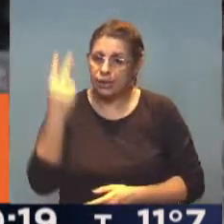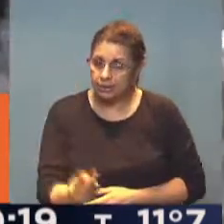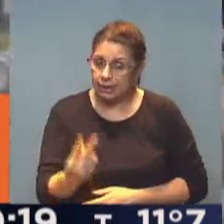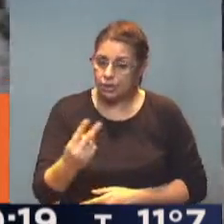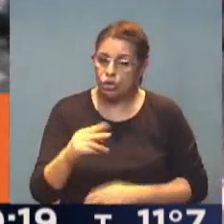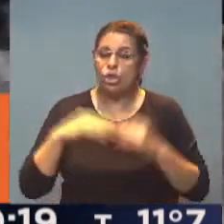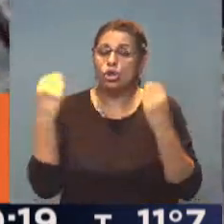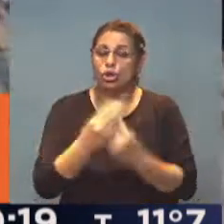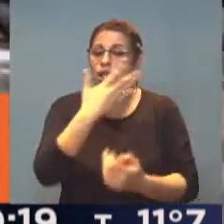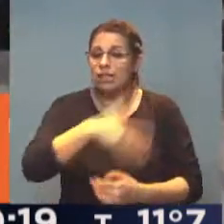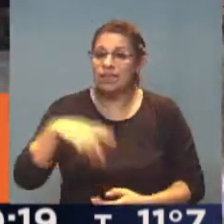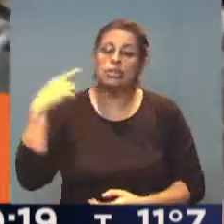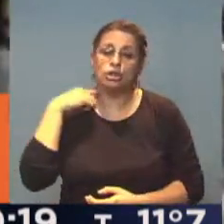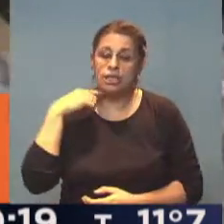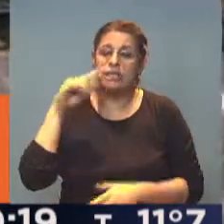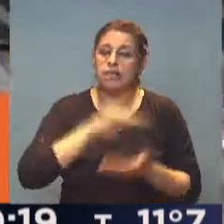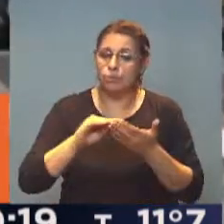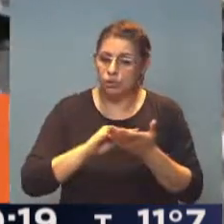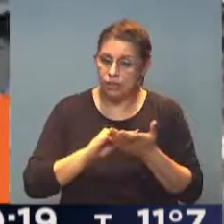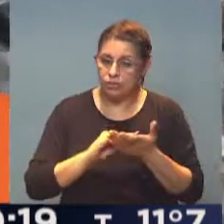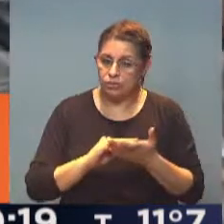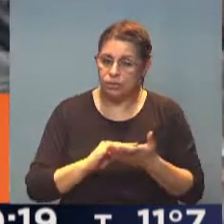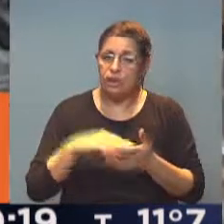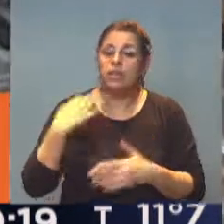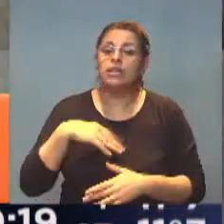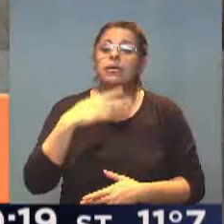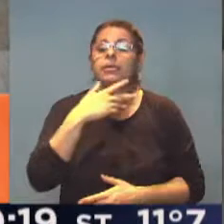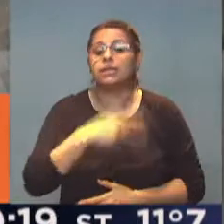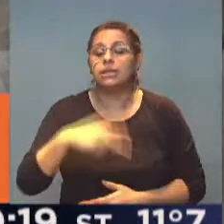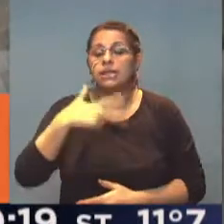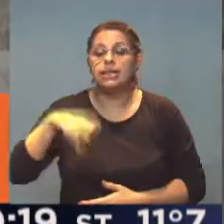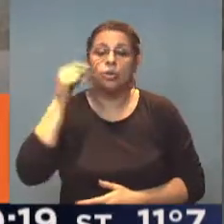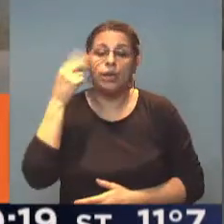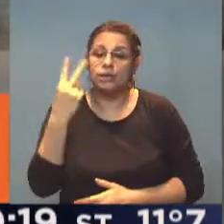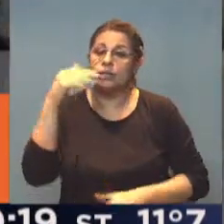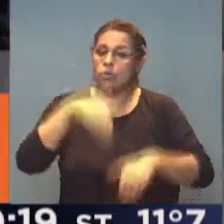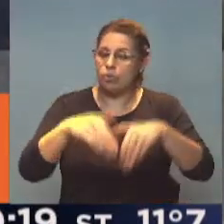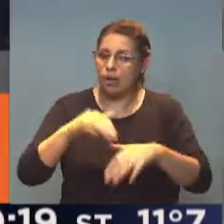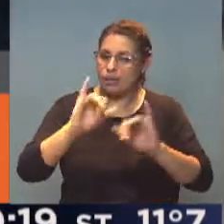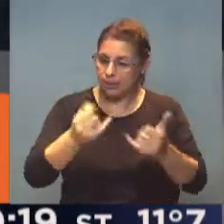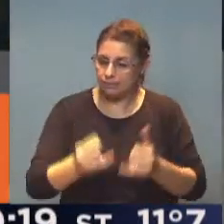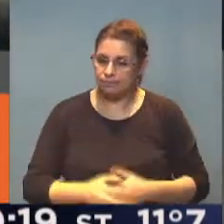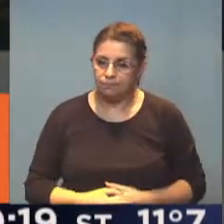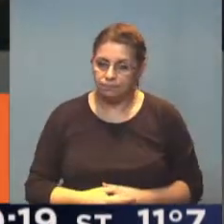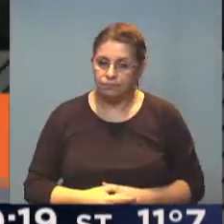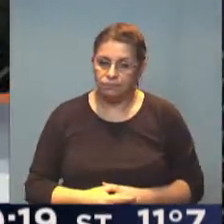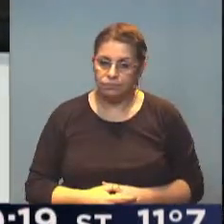los 513 diputados. Quien fue destituido y detenido acusado de corrupción, así como de lavado de dinero.